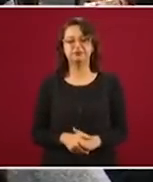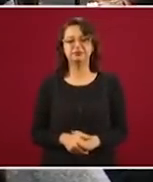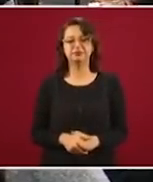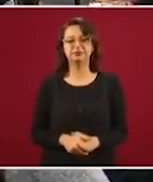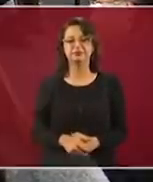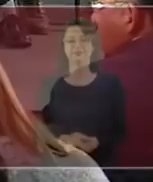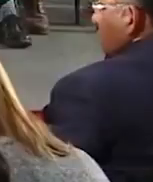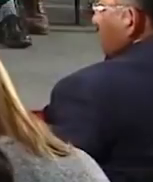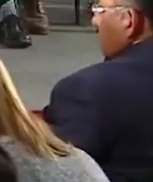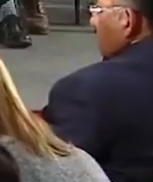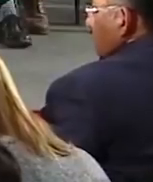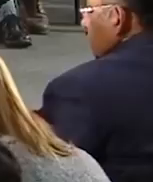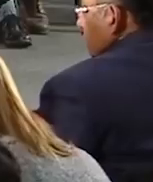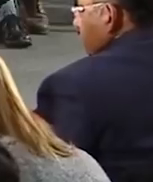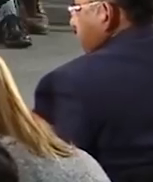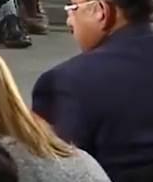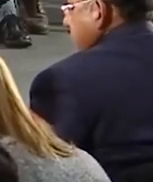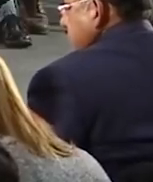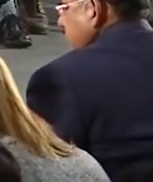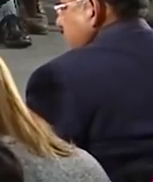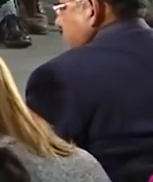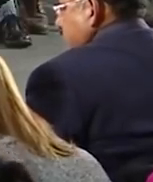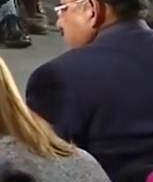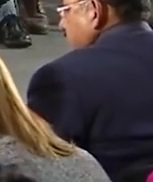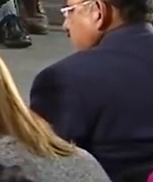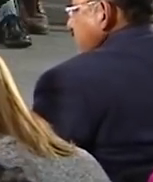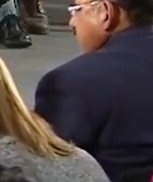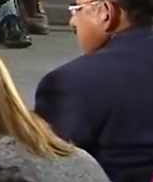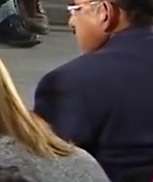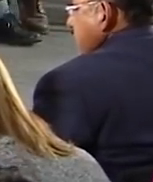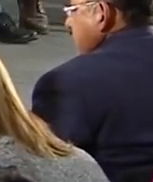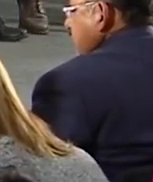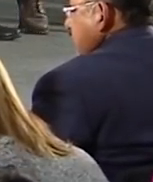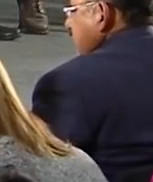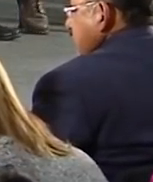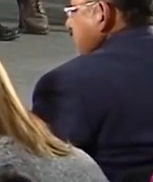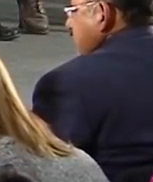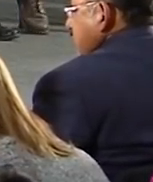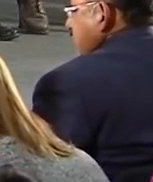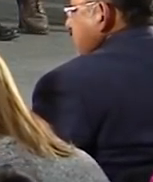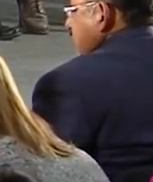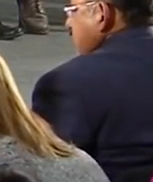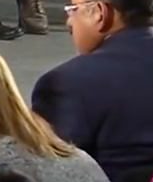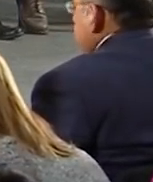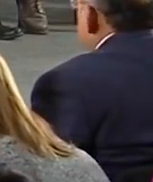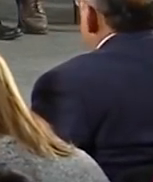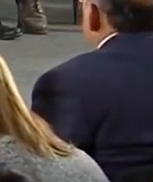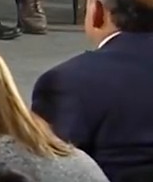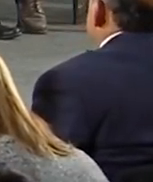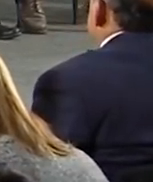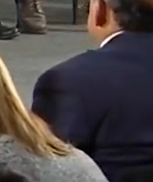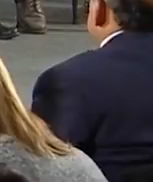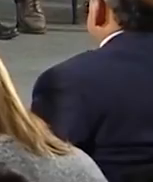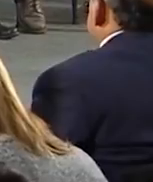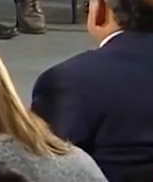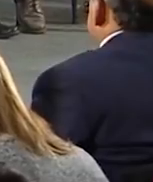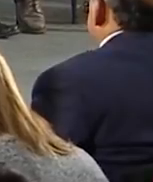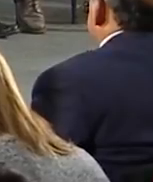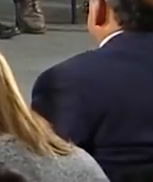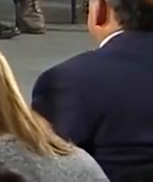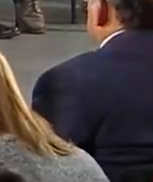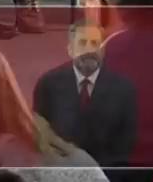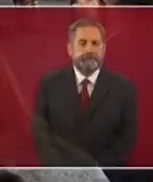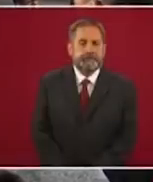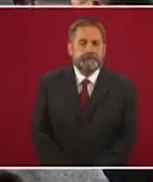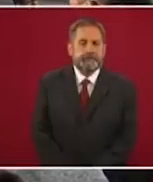Es que hay presupuesto. El problema de México no era la falta de